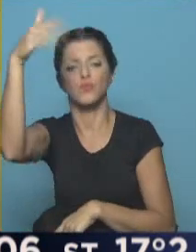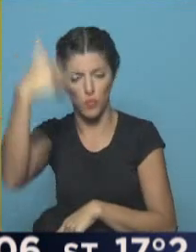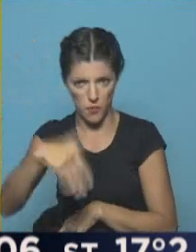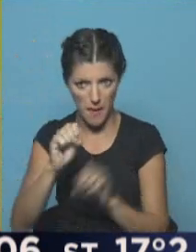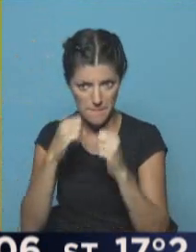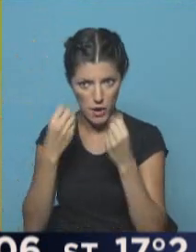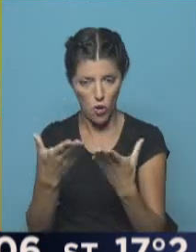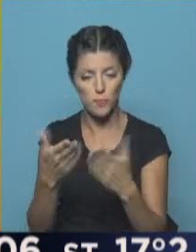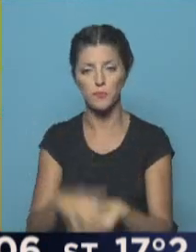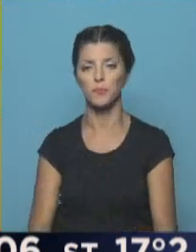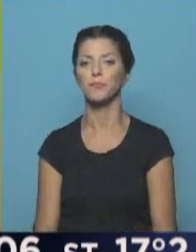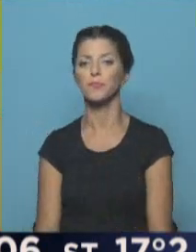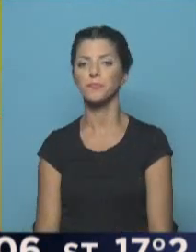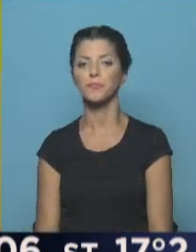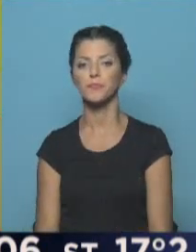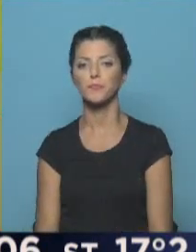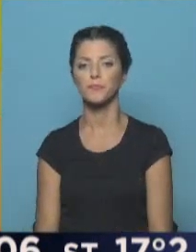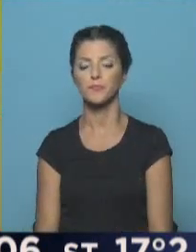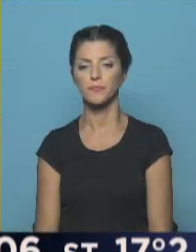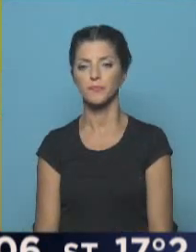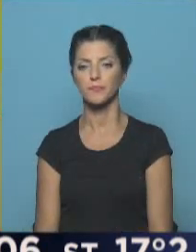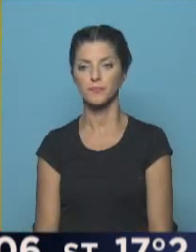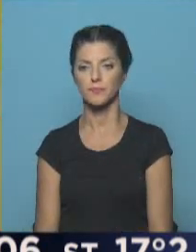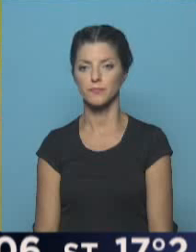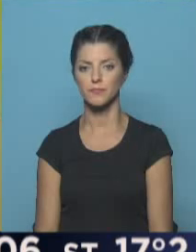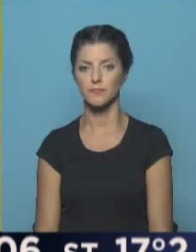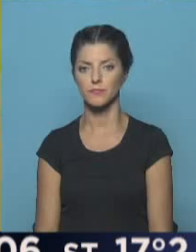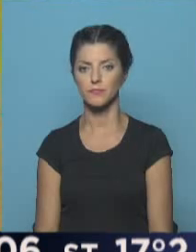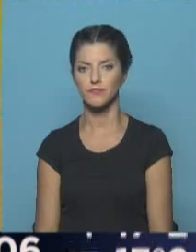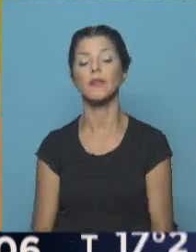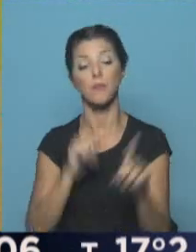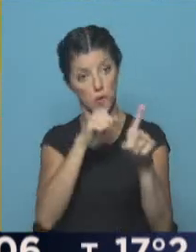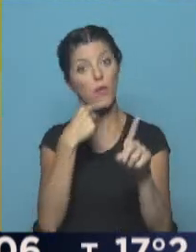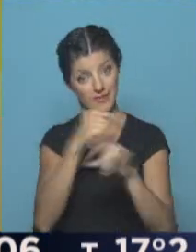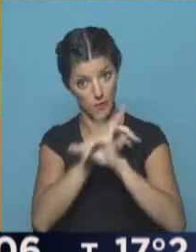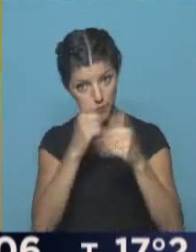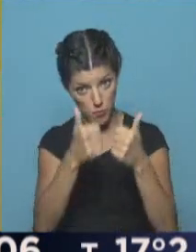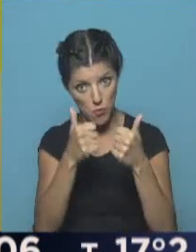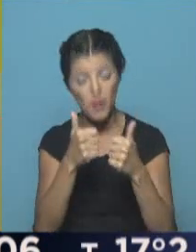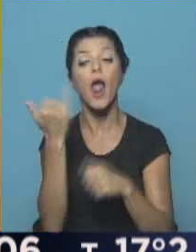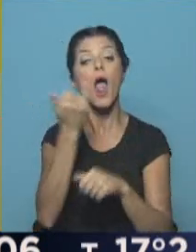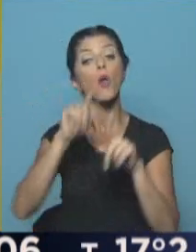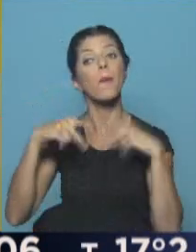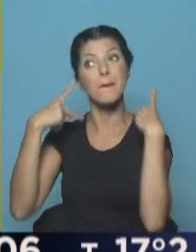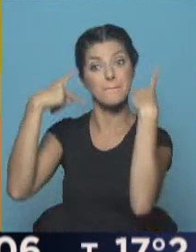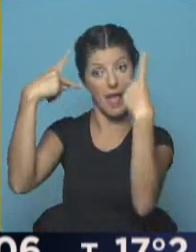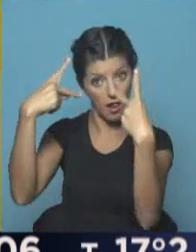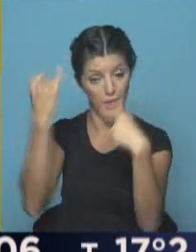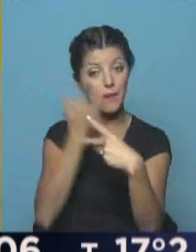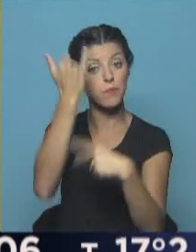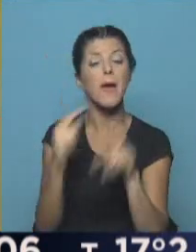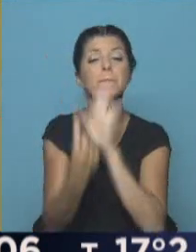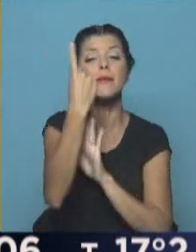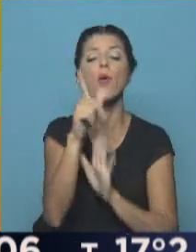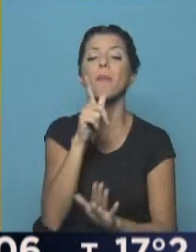inmediato. Por supuesto que se ratifica lo que estás informando, que el jueves van a viajar. En principio viajaba solo